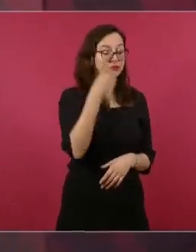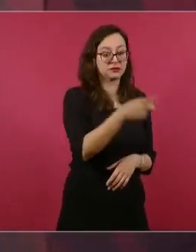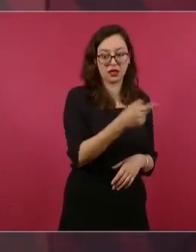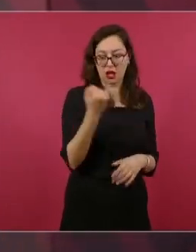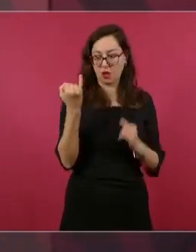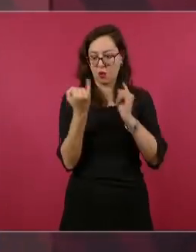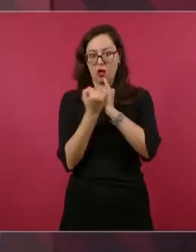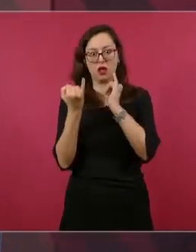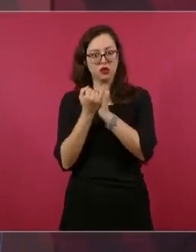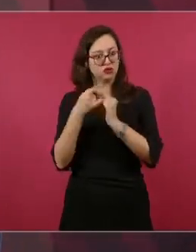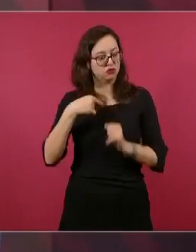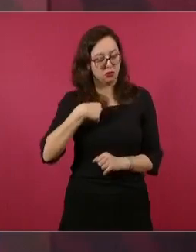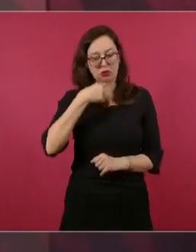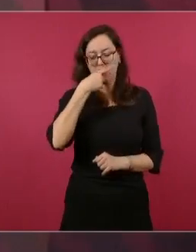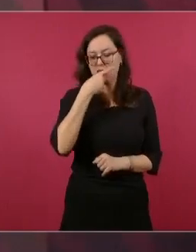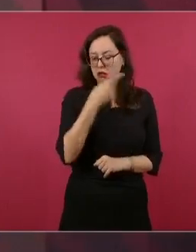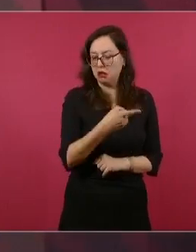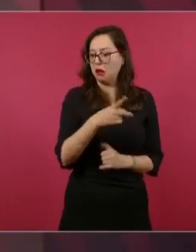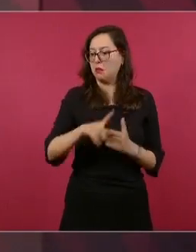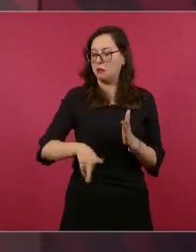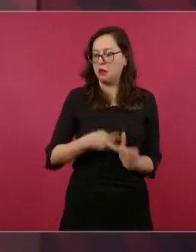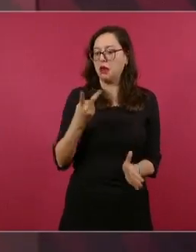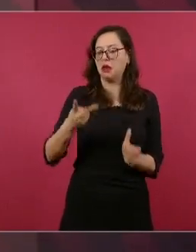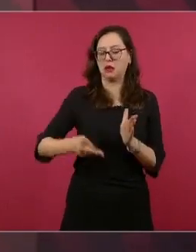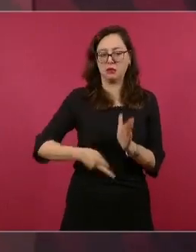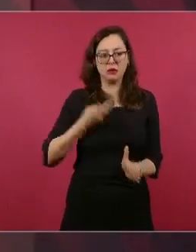vino nuevo en botellas viejas,